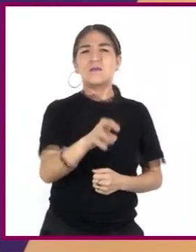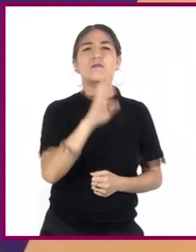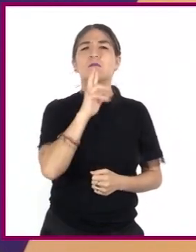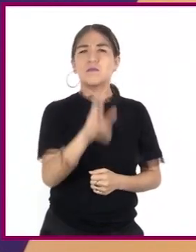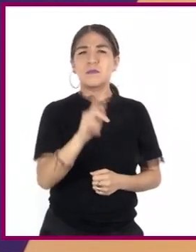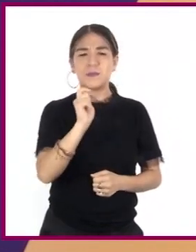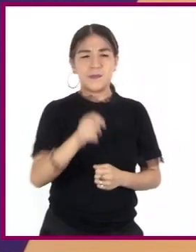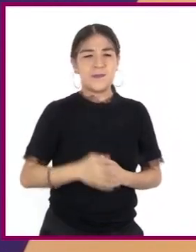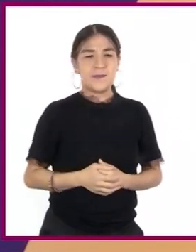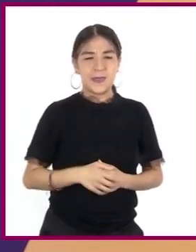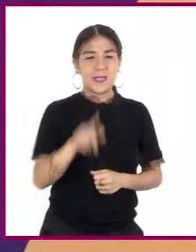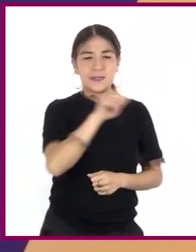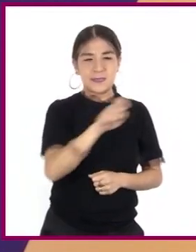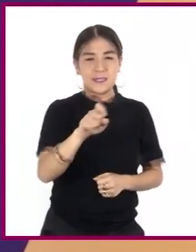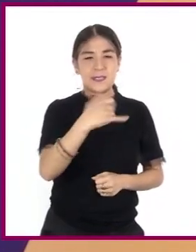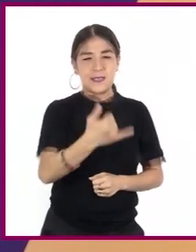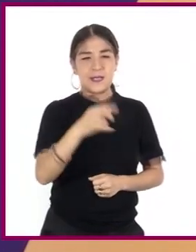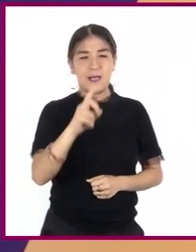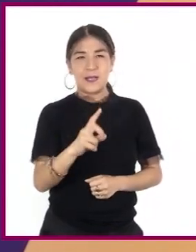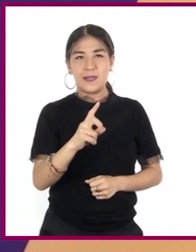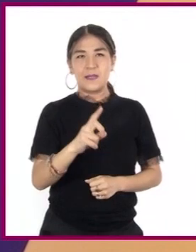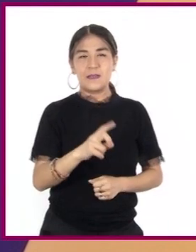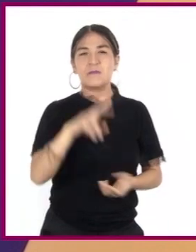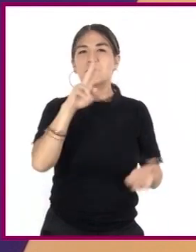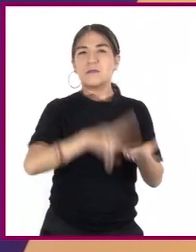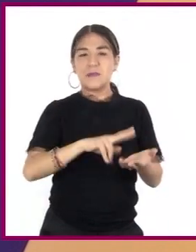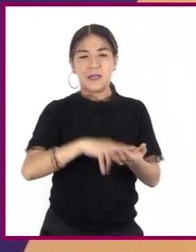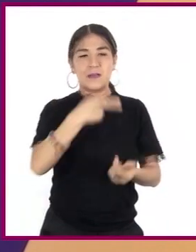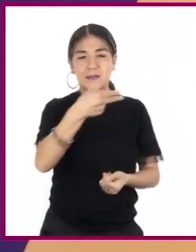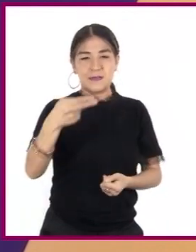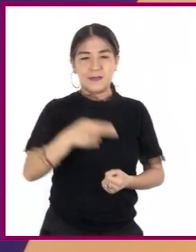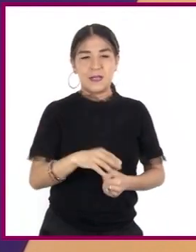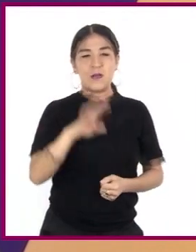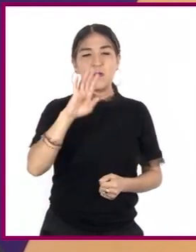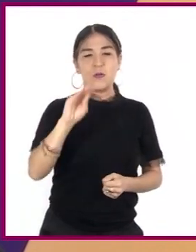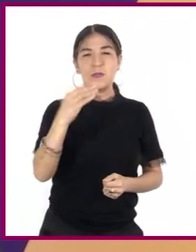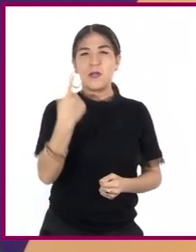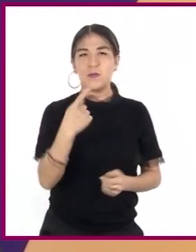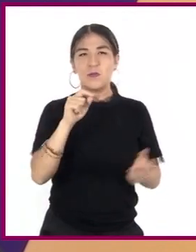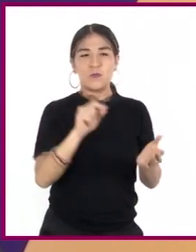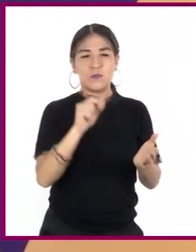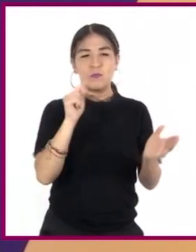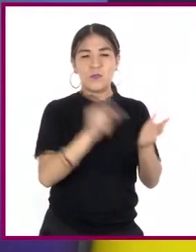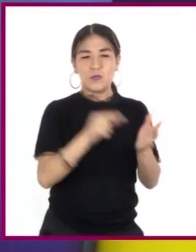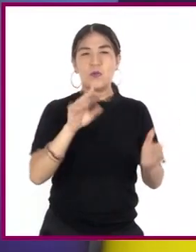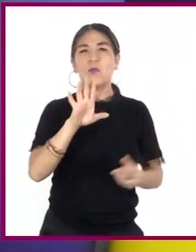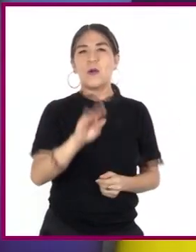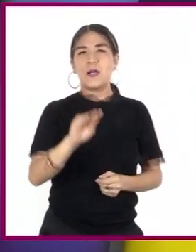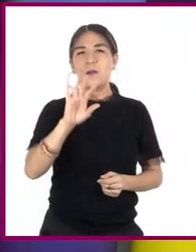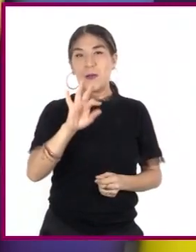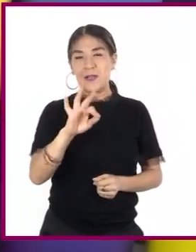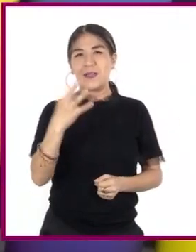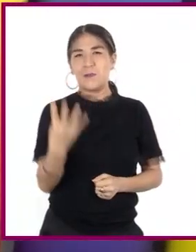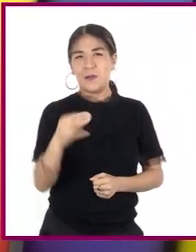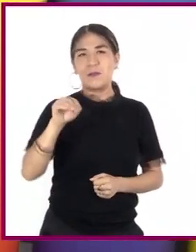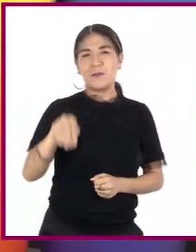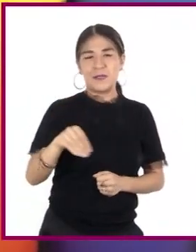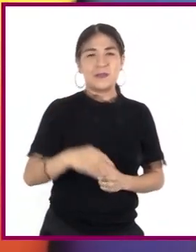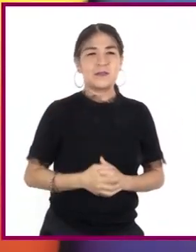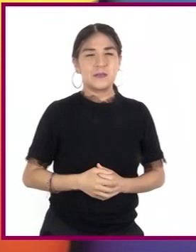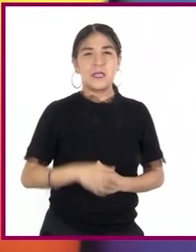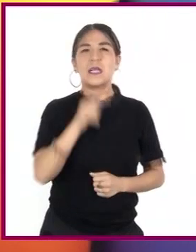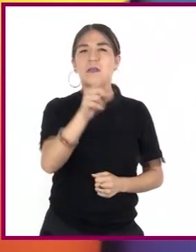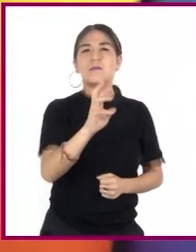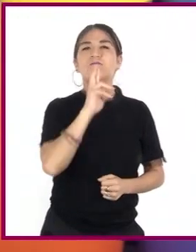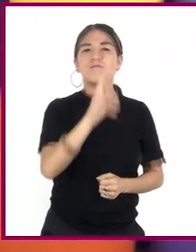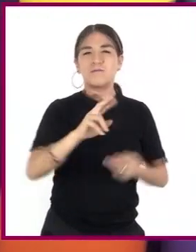obtenemos 100 yardas equivalen a 91.44 metros. Continuemos con la conversión